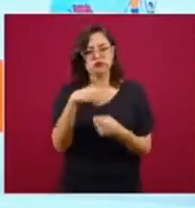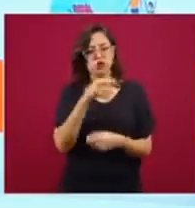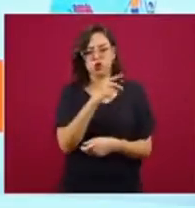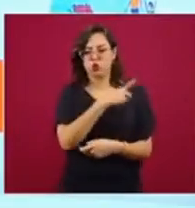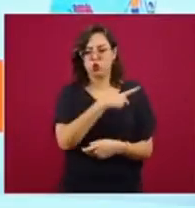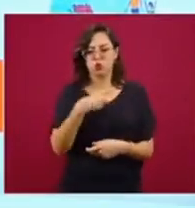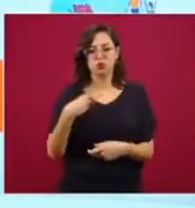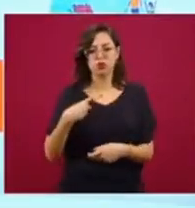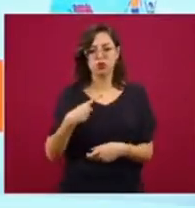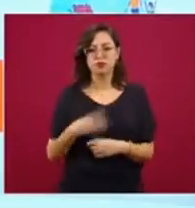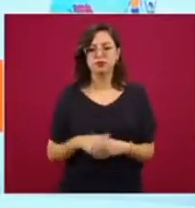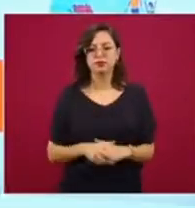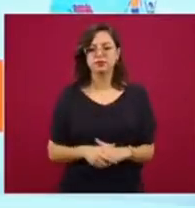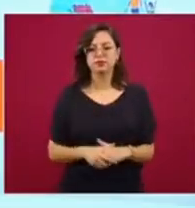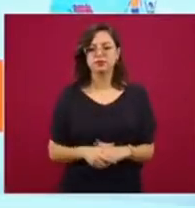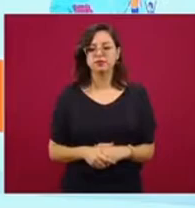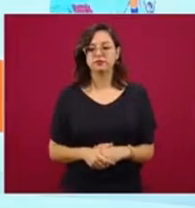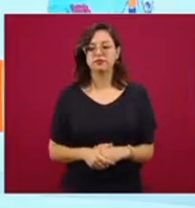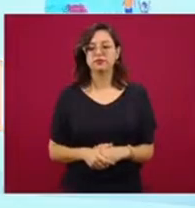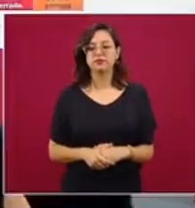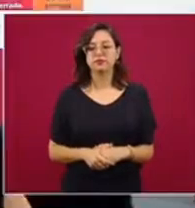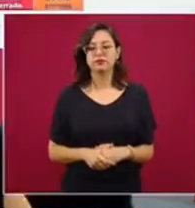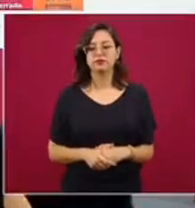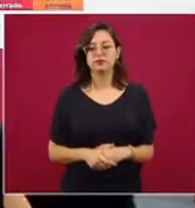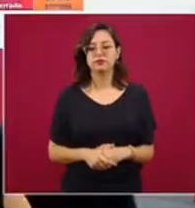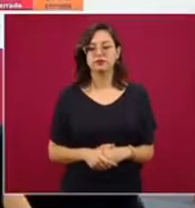espacios públicos.